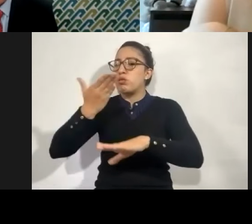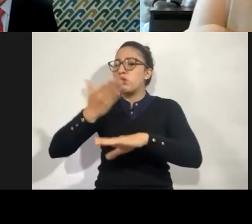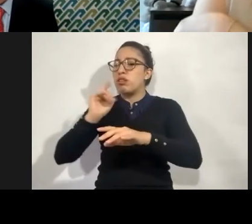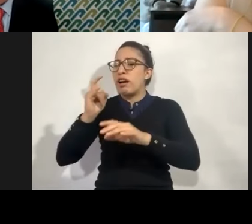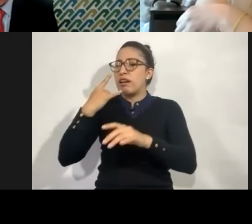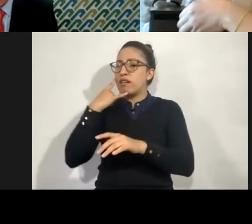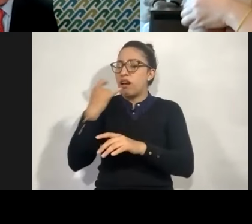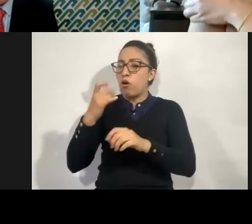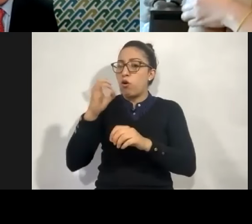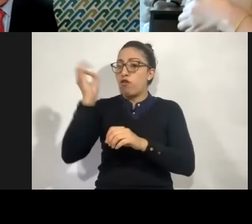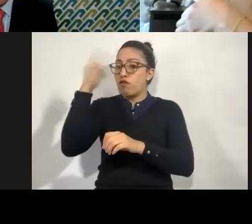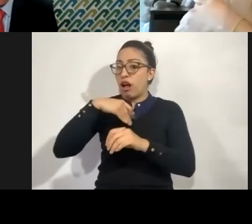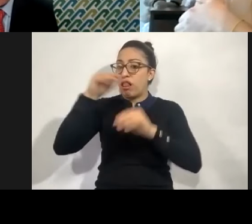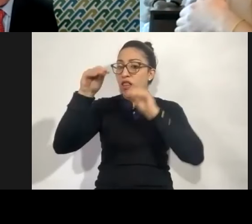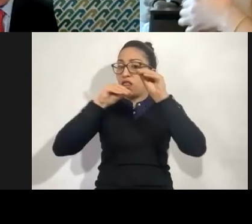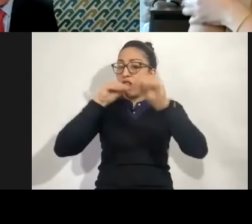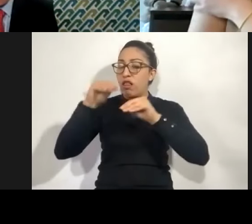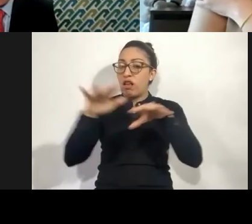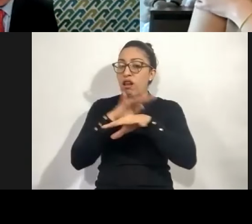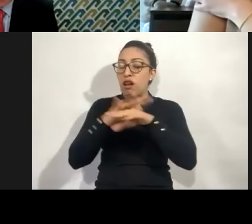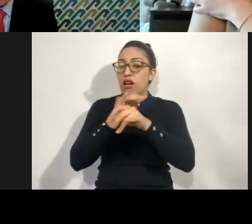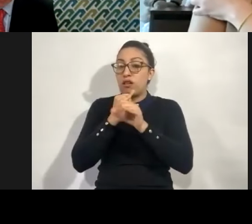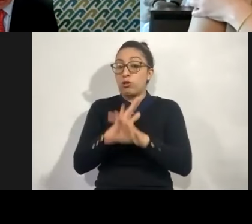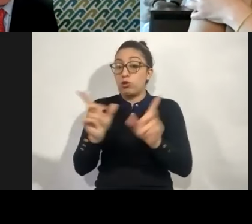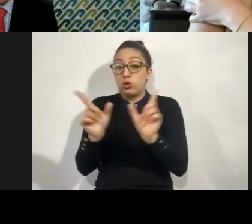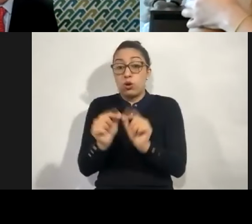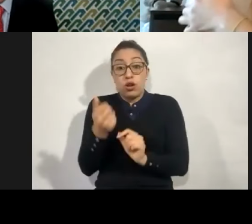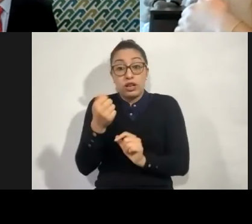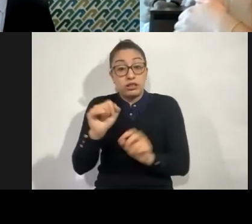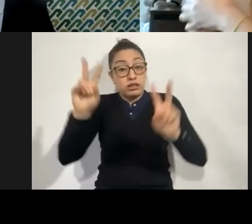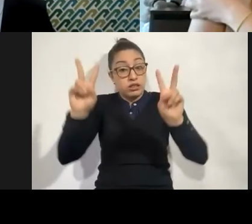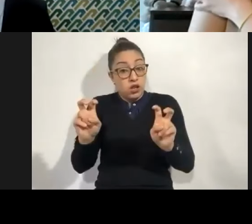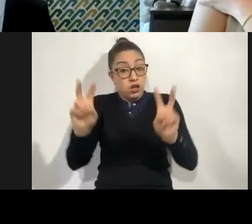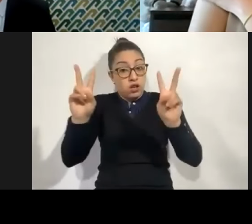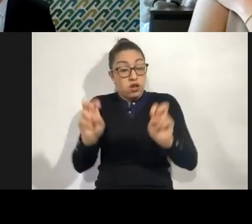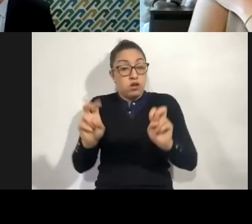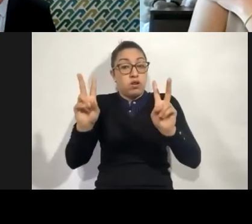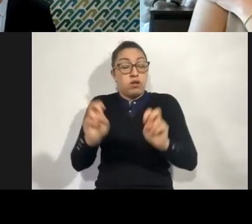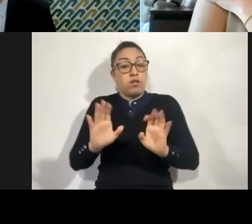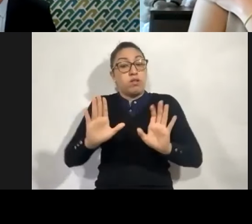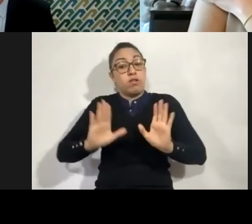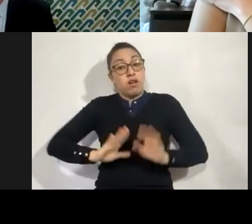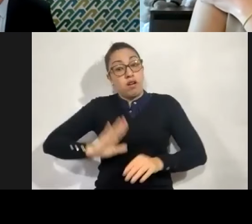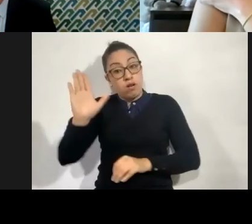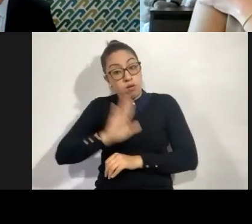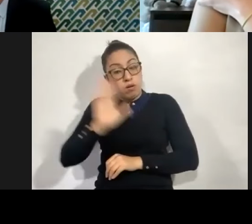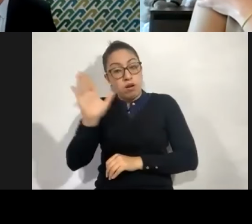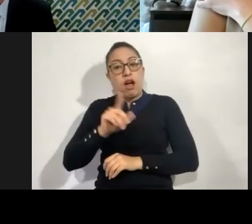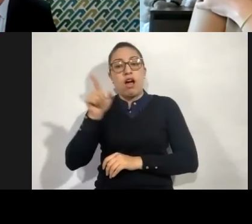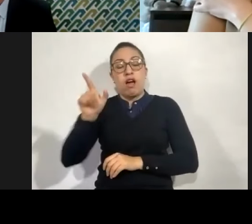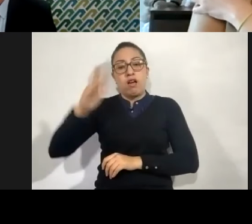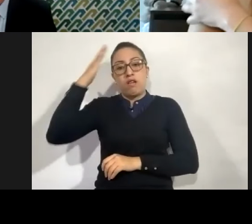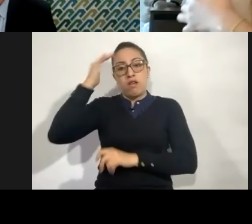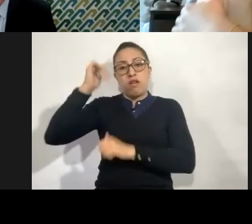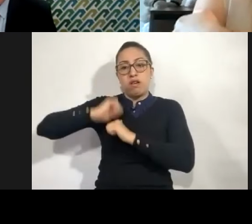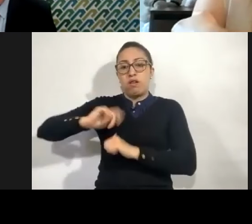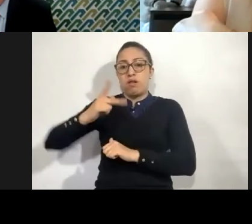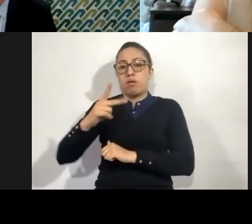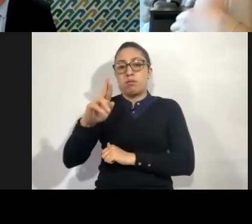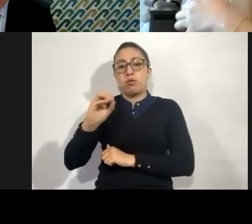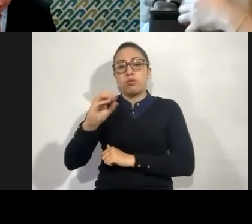falsa, solo en ese supuesto la autoridad fiscal hace determinaciones de